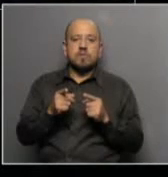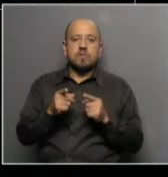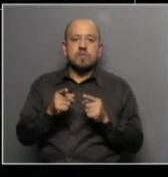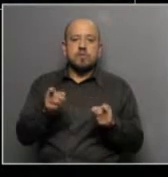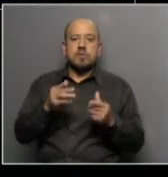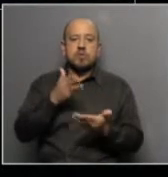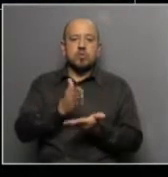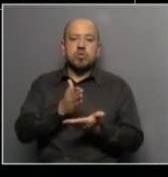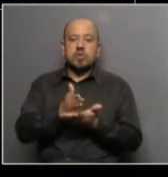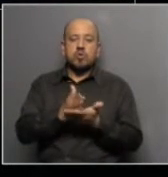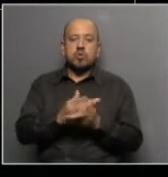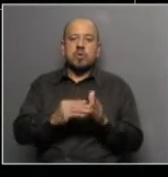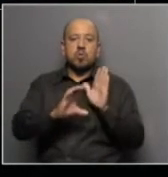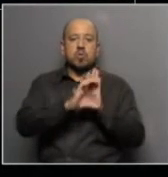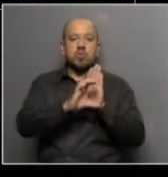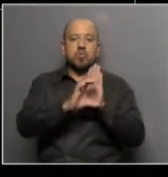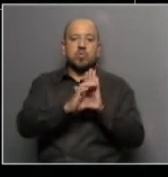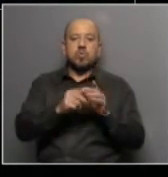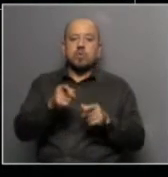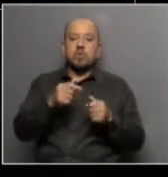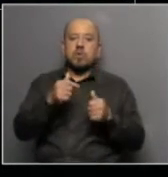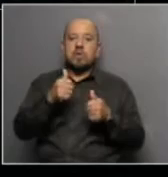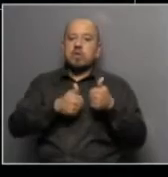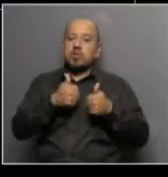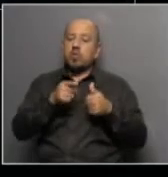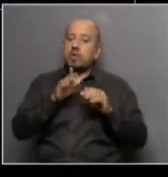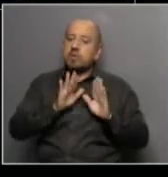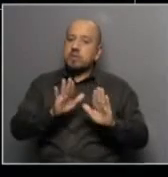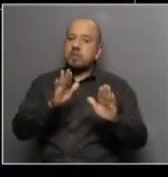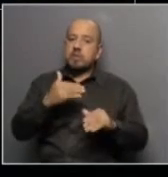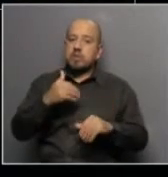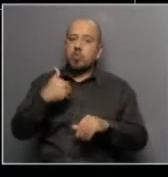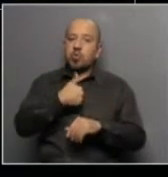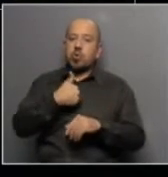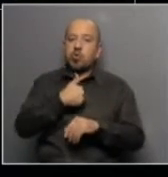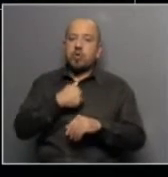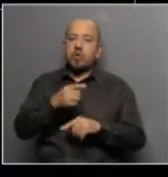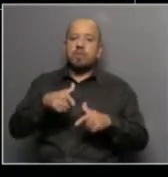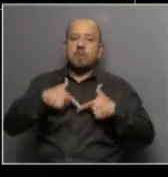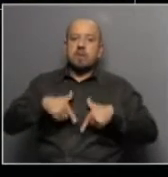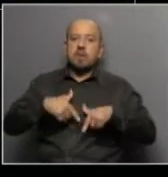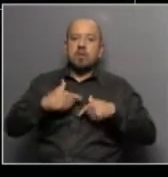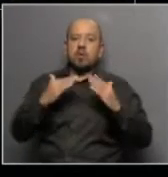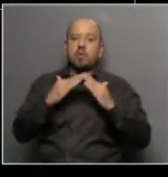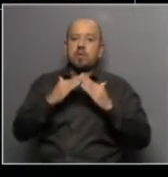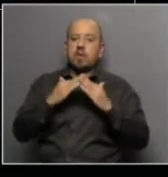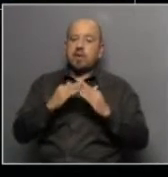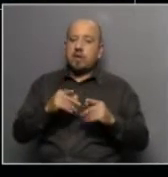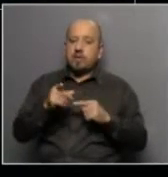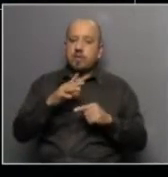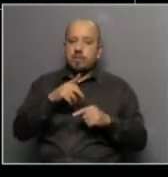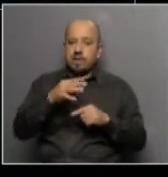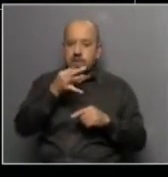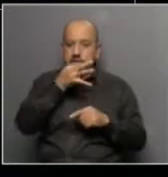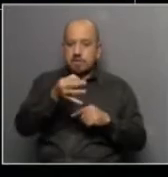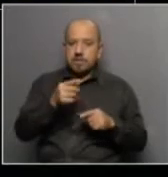un derecho constitucional y es competencia del Ministerio de Vivienda, ¿no? Esa es una disquisición muy importante para